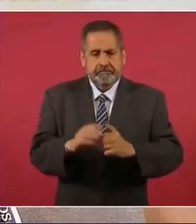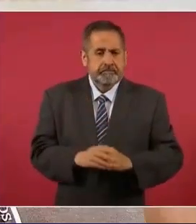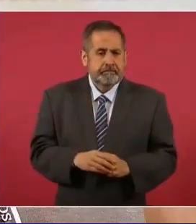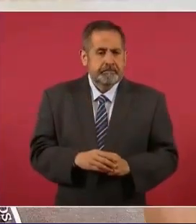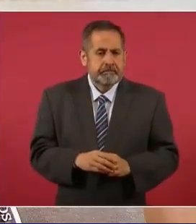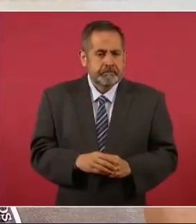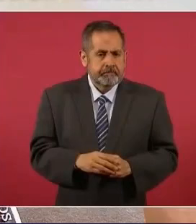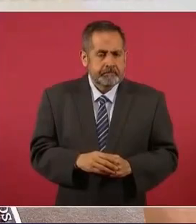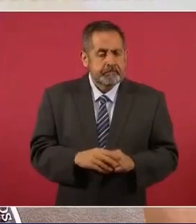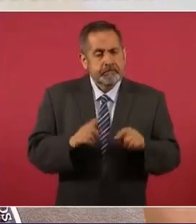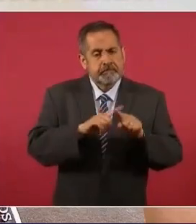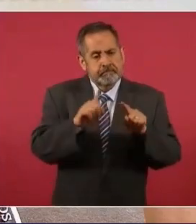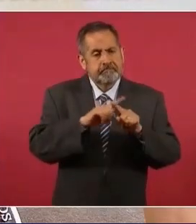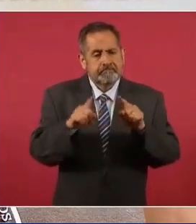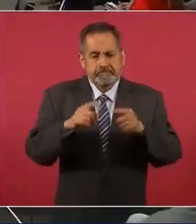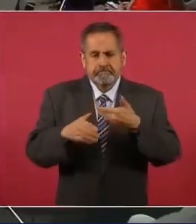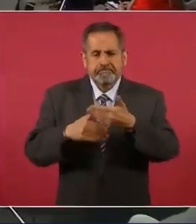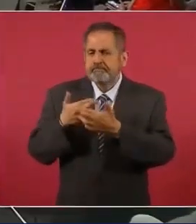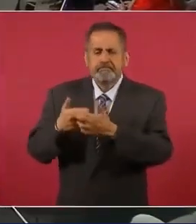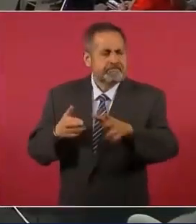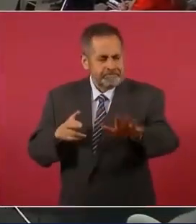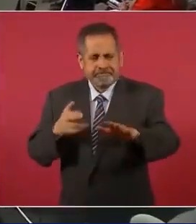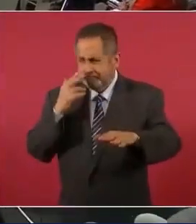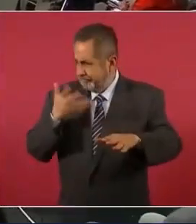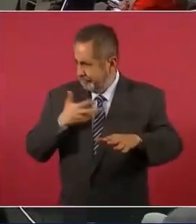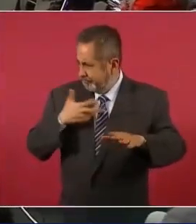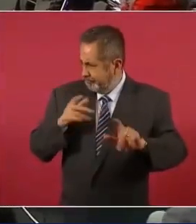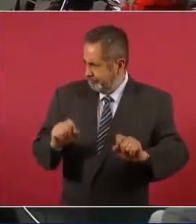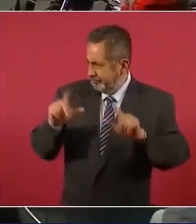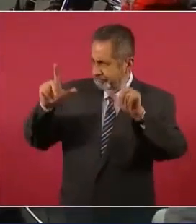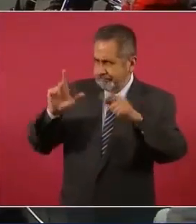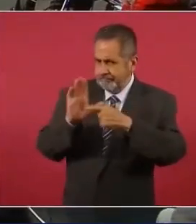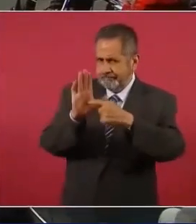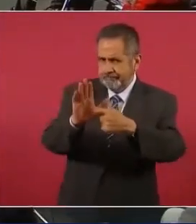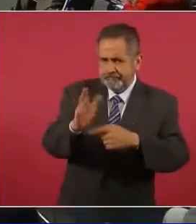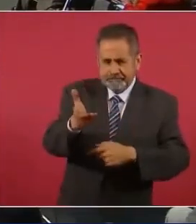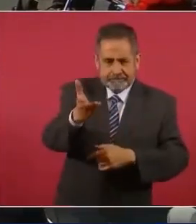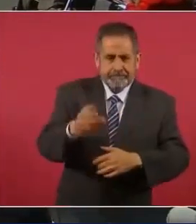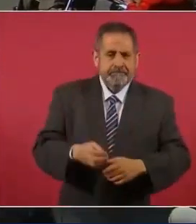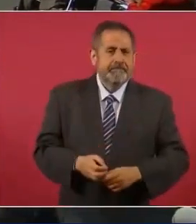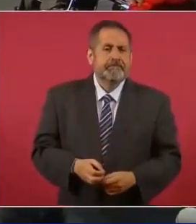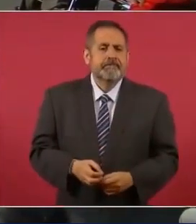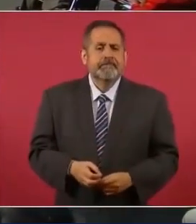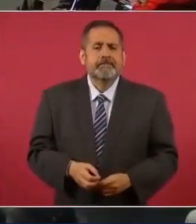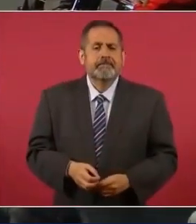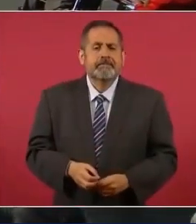Y en general lo que hemos ahorrado, a ver si lo tienes. Sí.